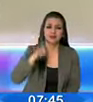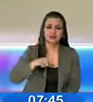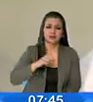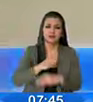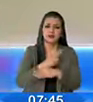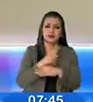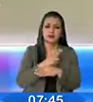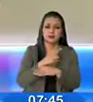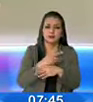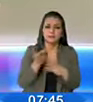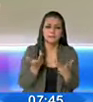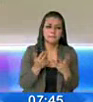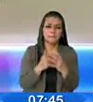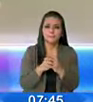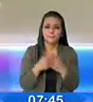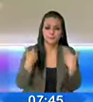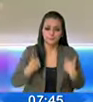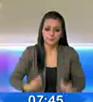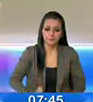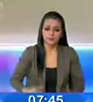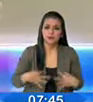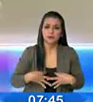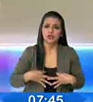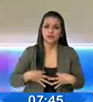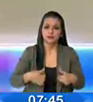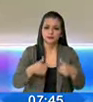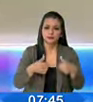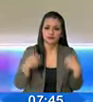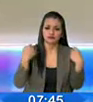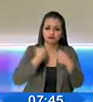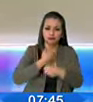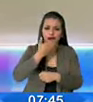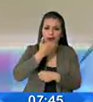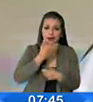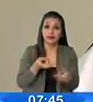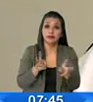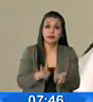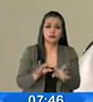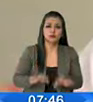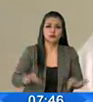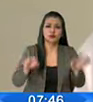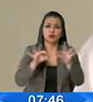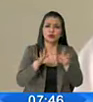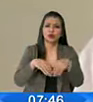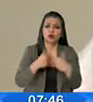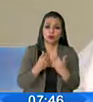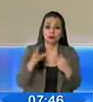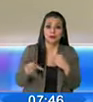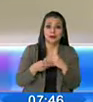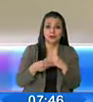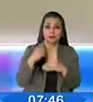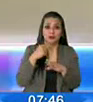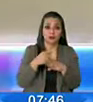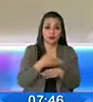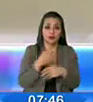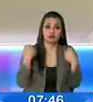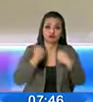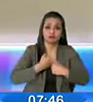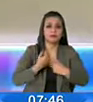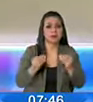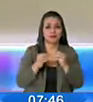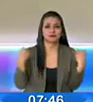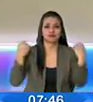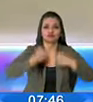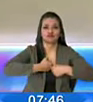utilizar vestimentas apropiadas y sobre todo tienen que utilizar una prenda más que la de la que un